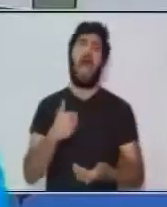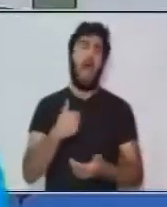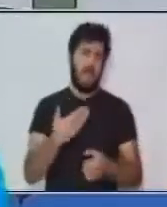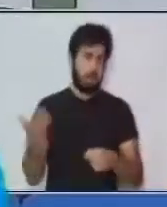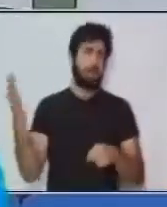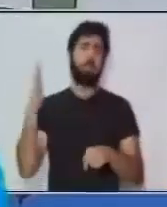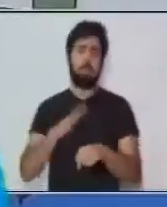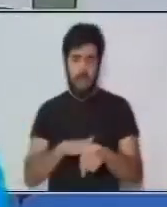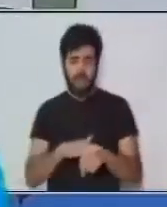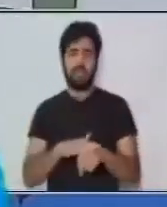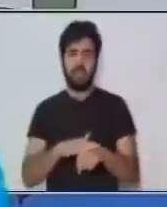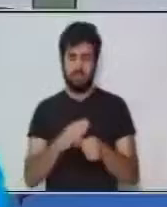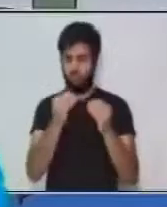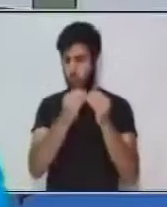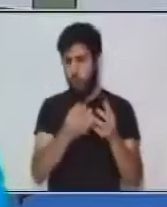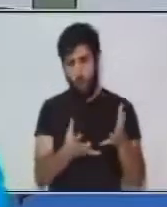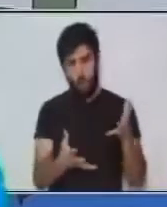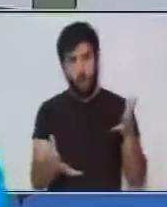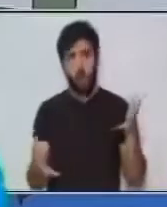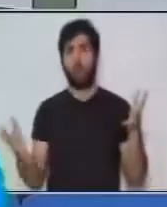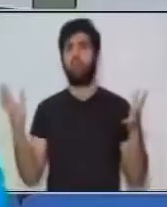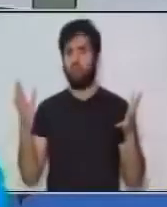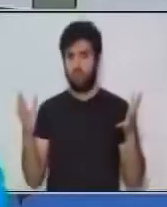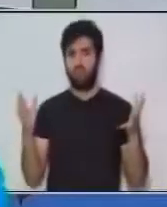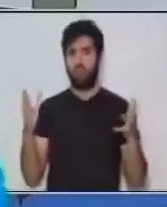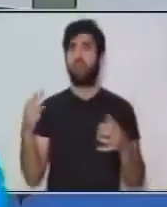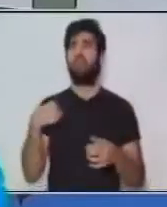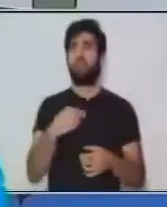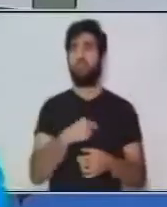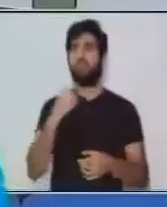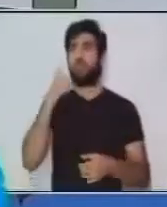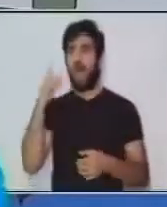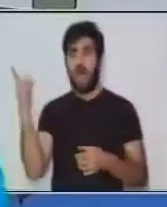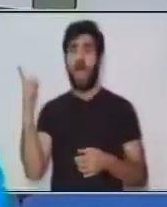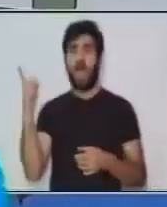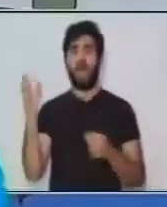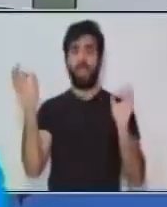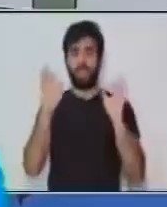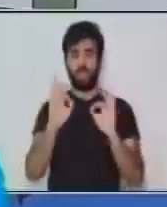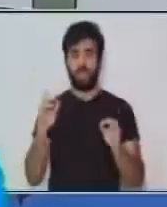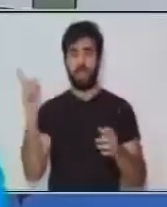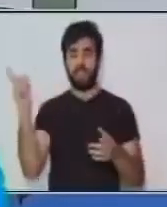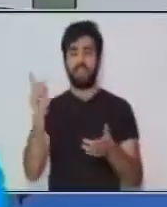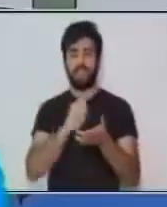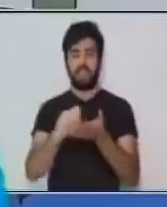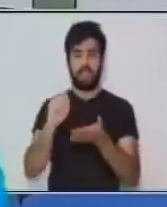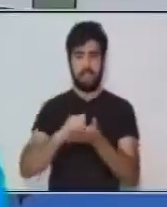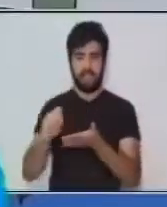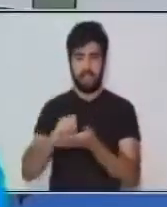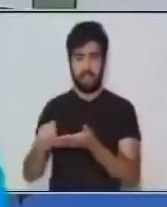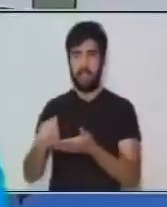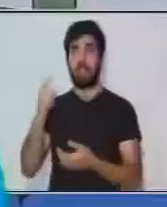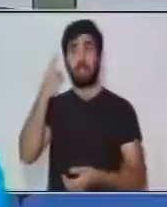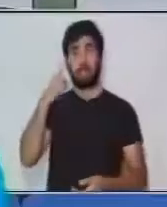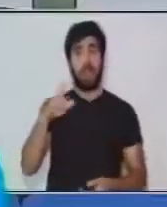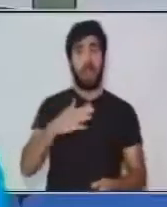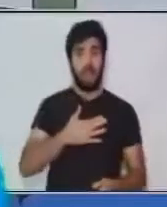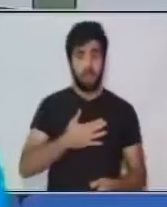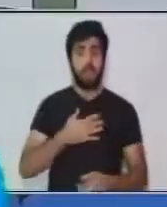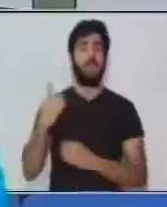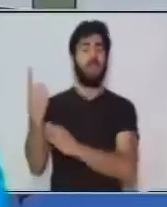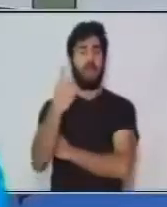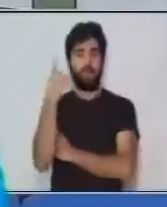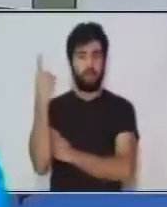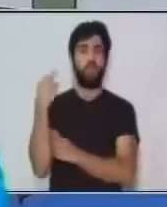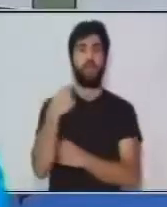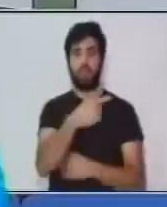estos ejemplos. Como lo podemos hacer el referente, van a ser todas aquellas fuentes que sean escritas. Y para mí sí es importante